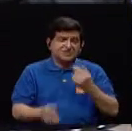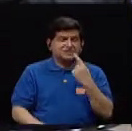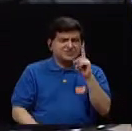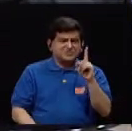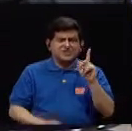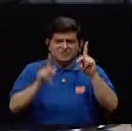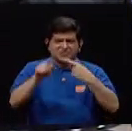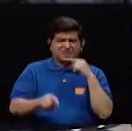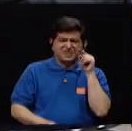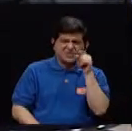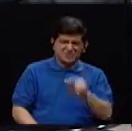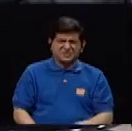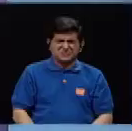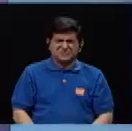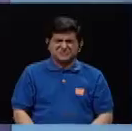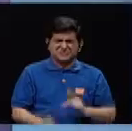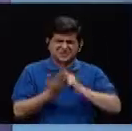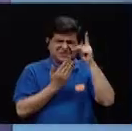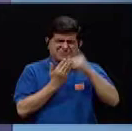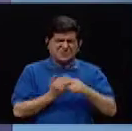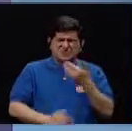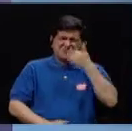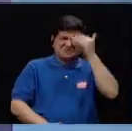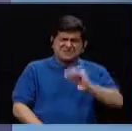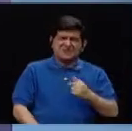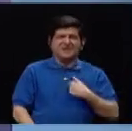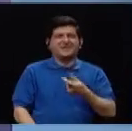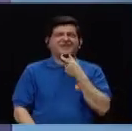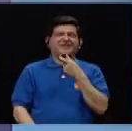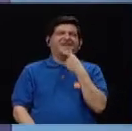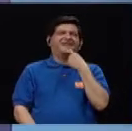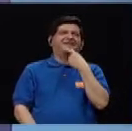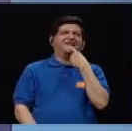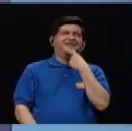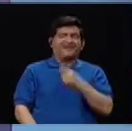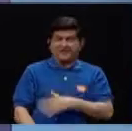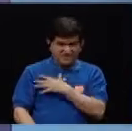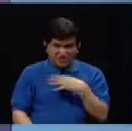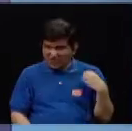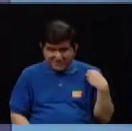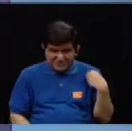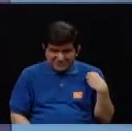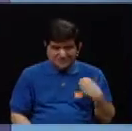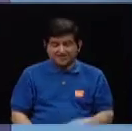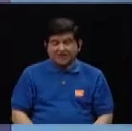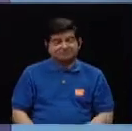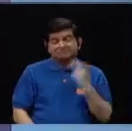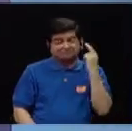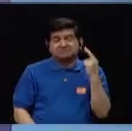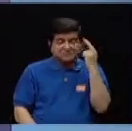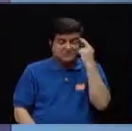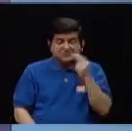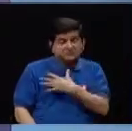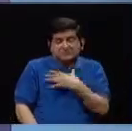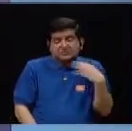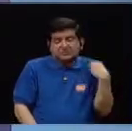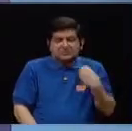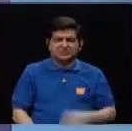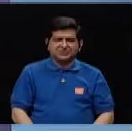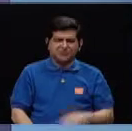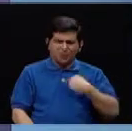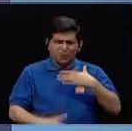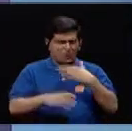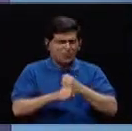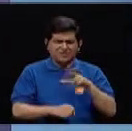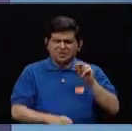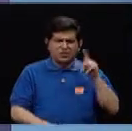día me dijo, es que ustedes están, ay, qué programa más malo. Y yo me reí un montón, yo, no le gusta, así, no le tiene por qué gustar. Claro. De hecho, lo que